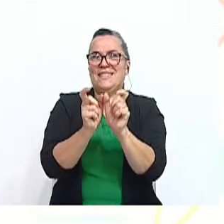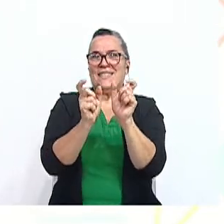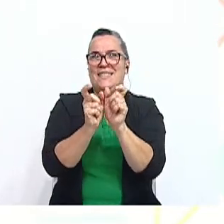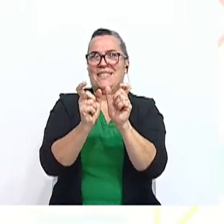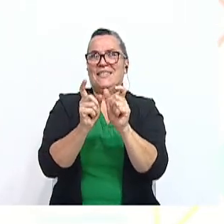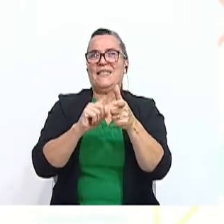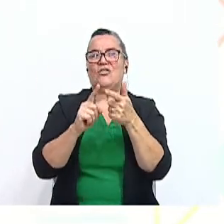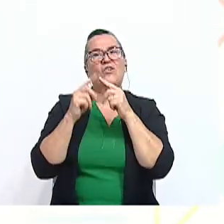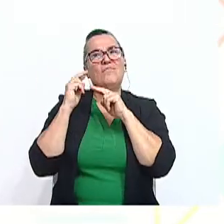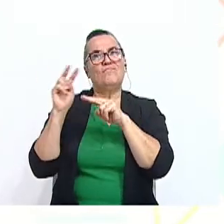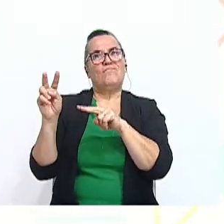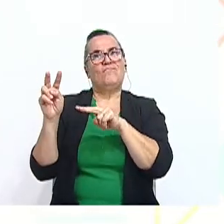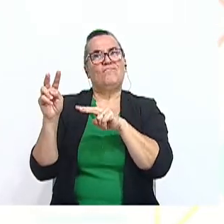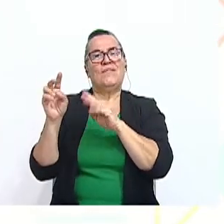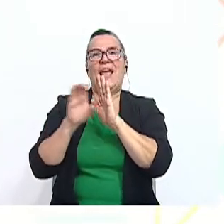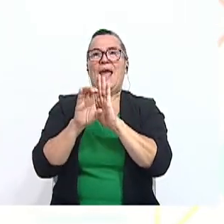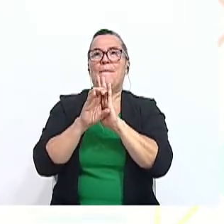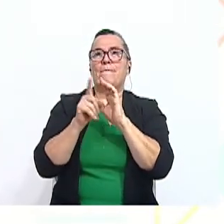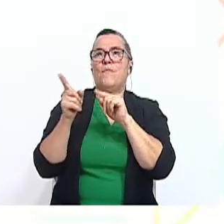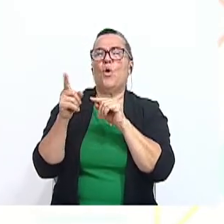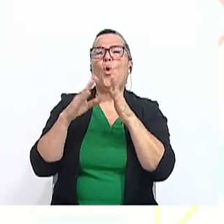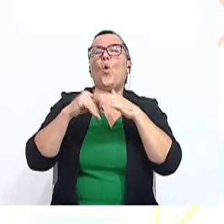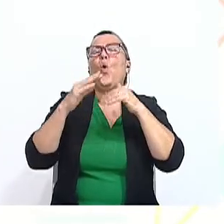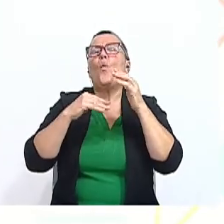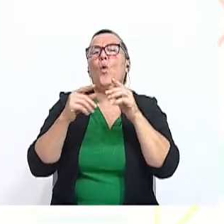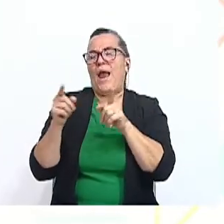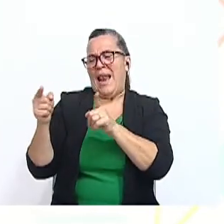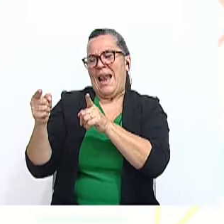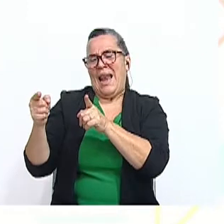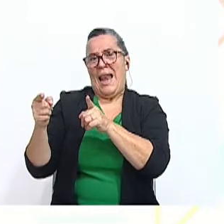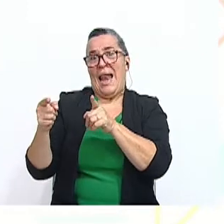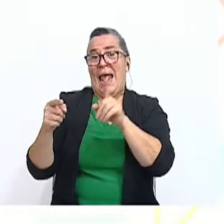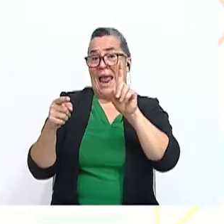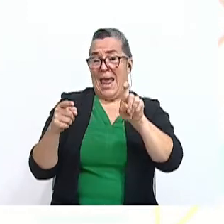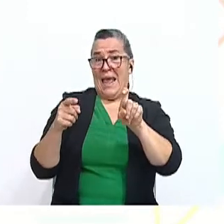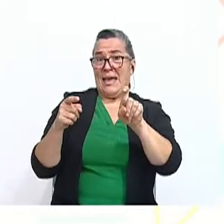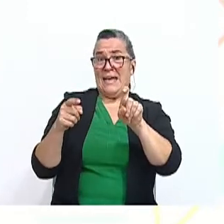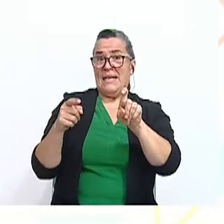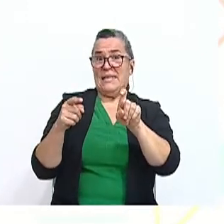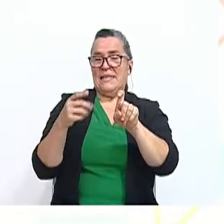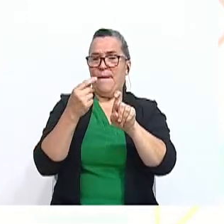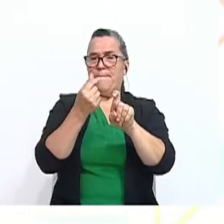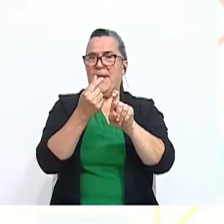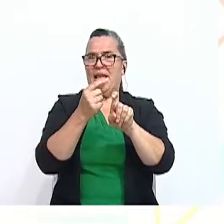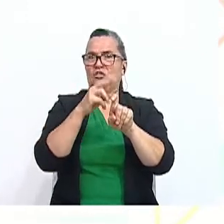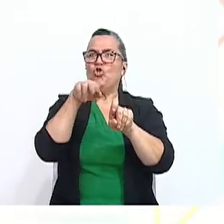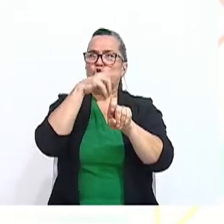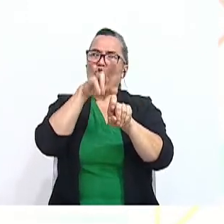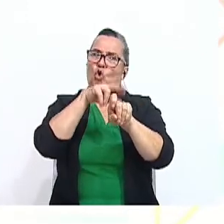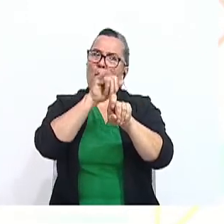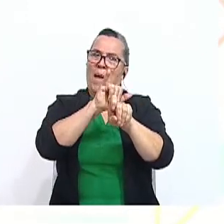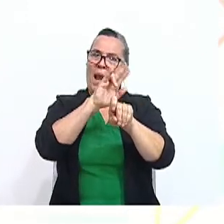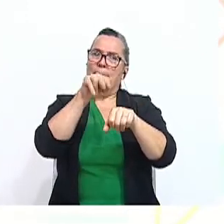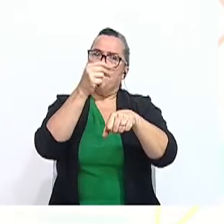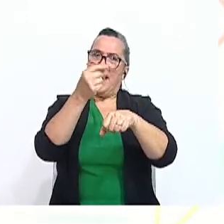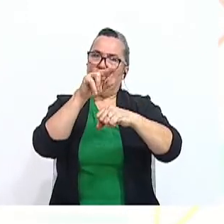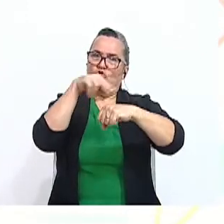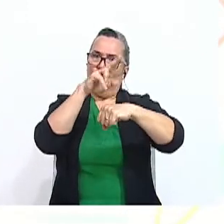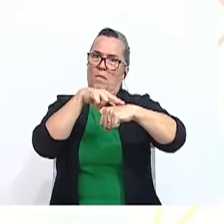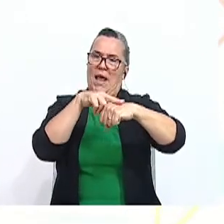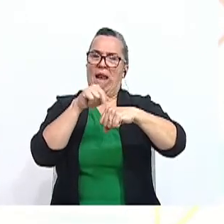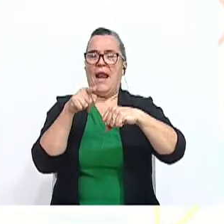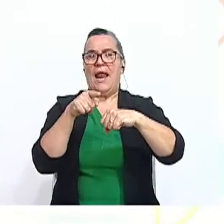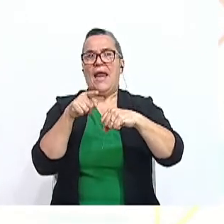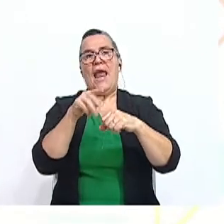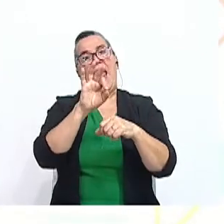bien, veamos cómo se construyó el criterio. Recordemos que X representa el precio regular del celular. Y primero definimos a